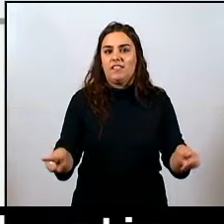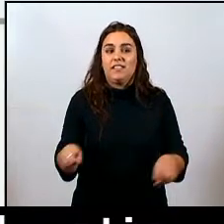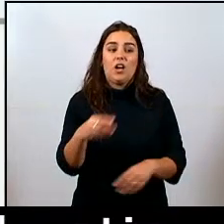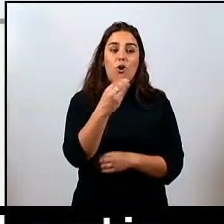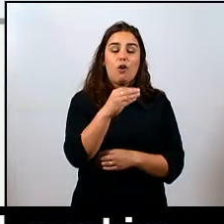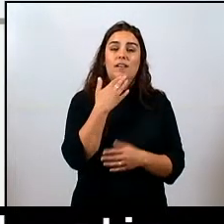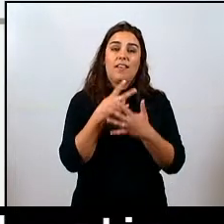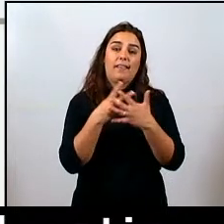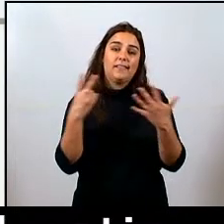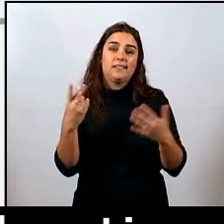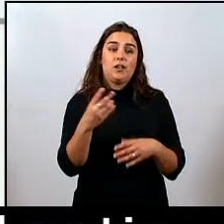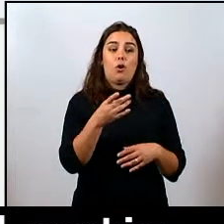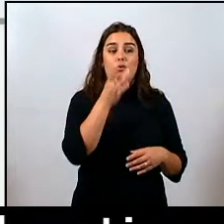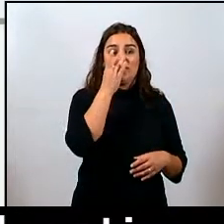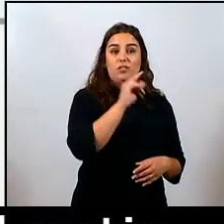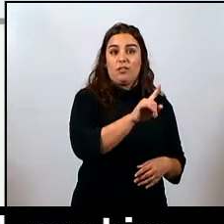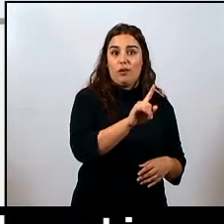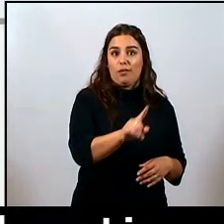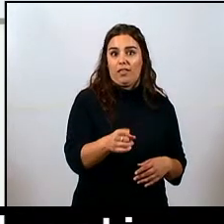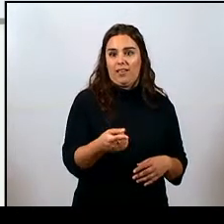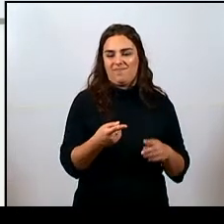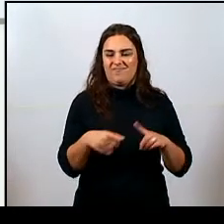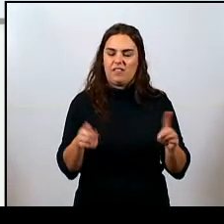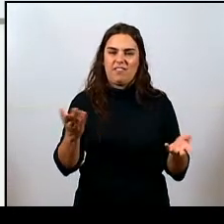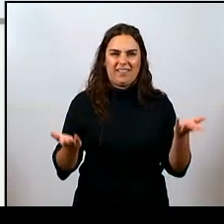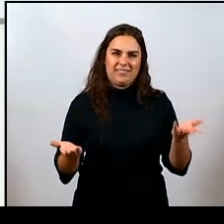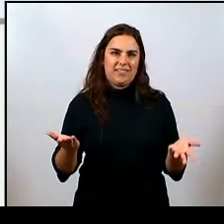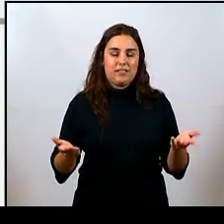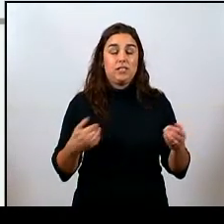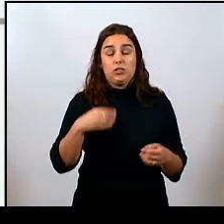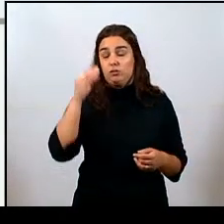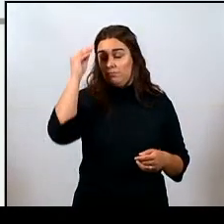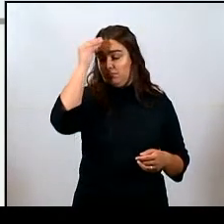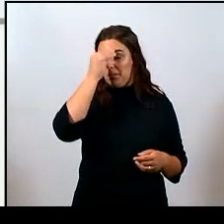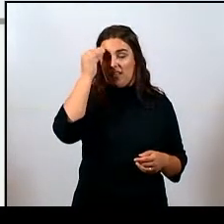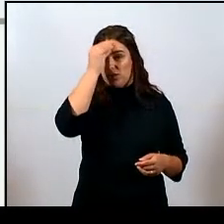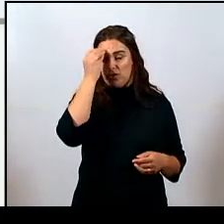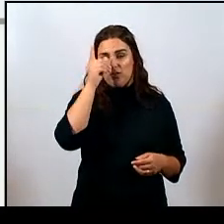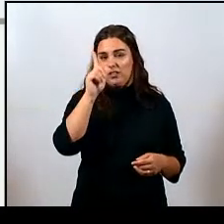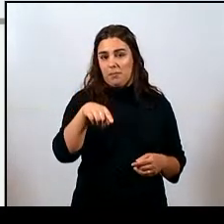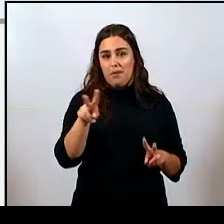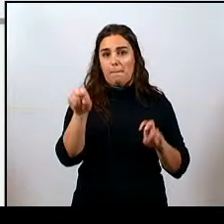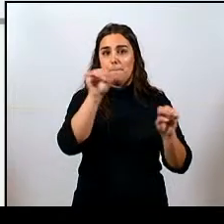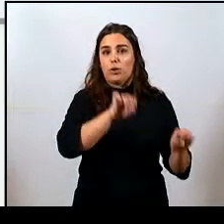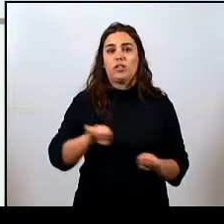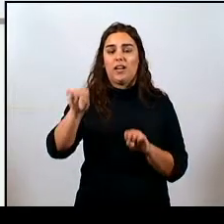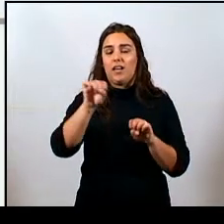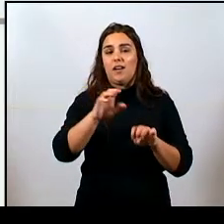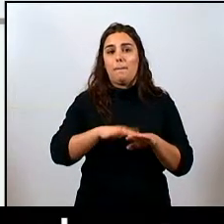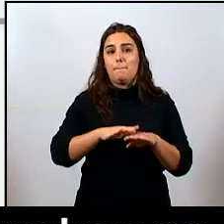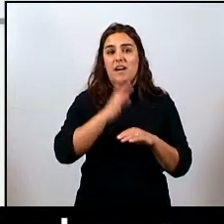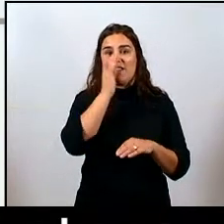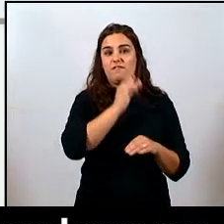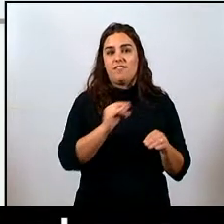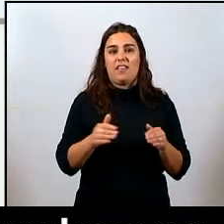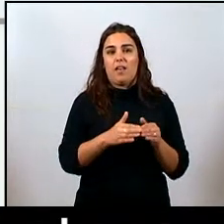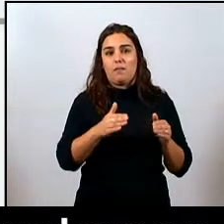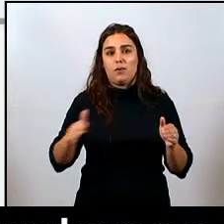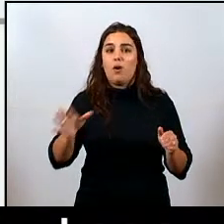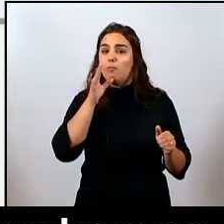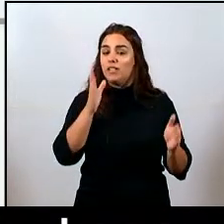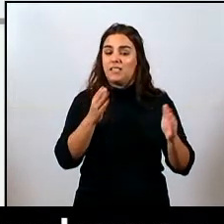de 17 años que un niño de 11, entonces nos parece que es una cuestión también de proteger y prolongar la infancia, que es la mejor